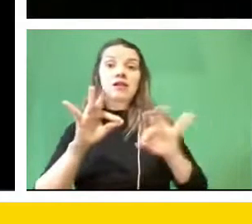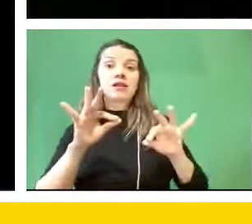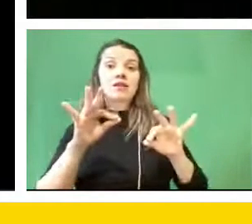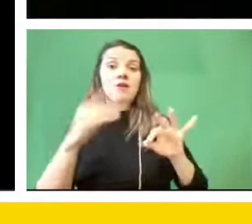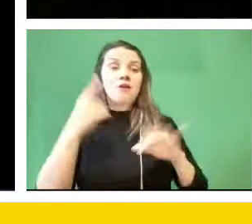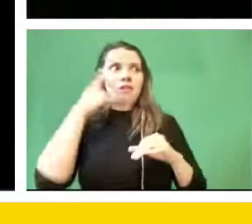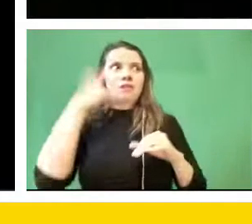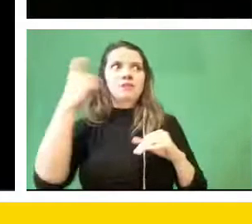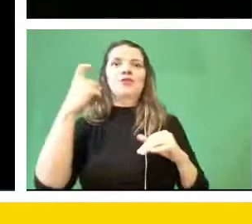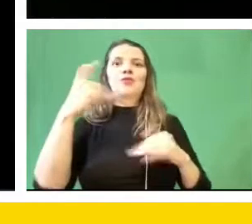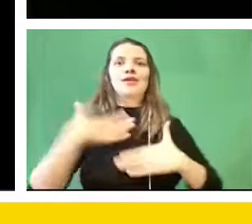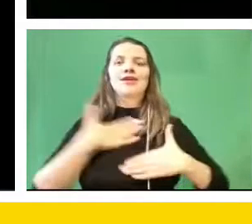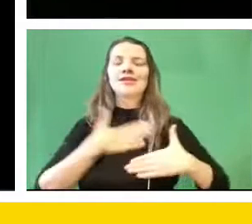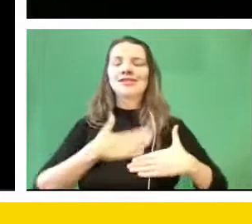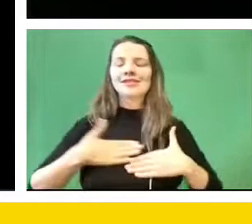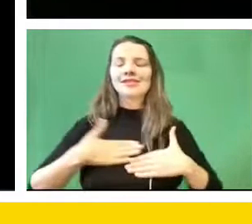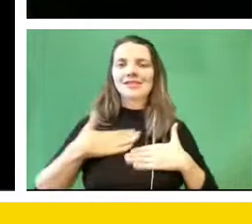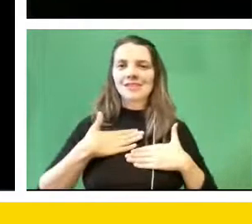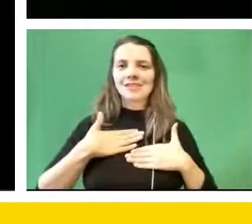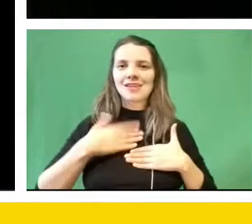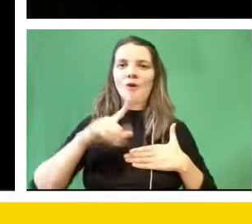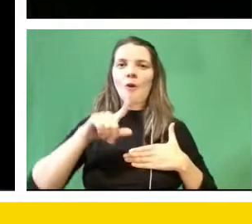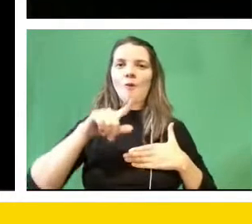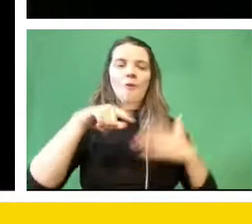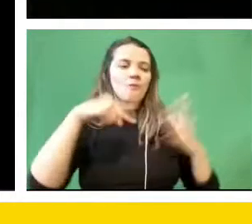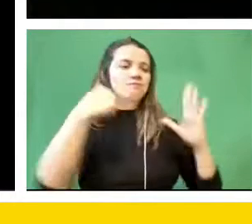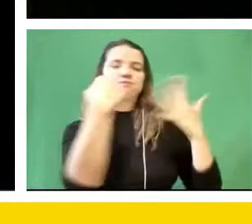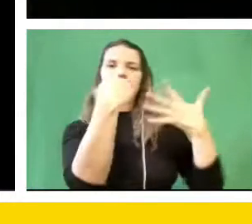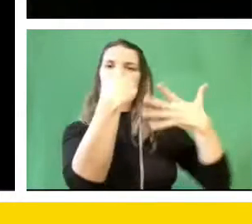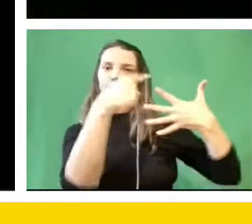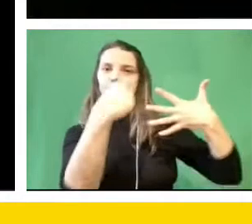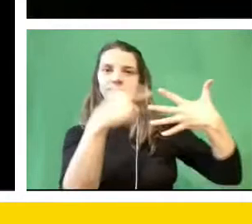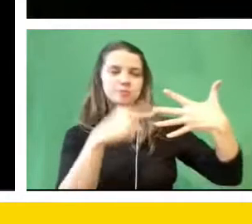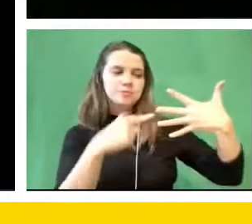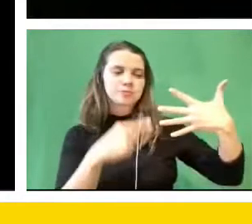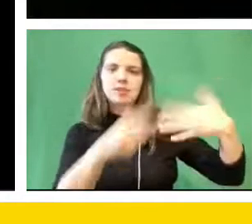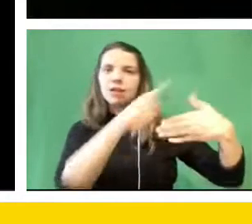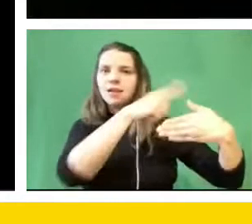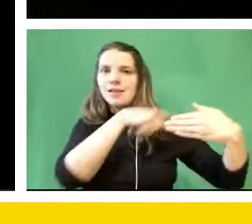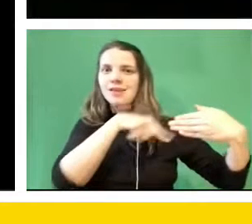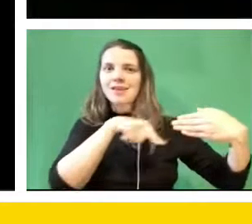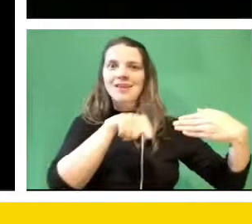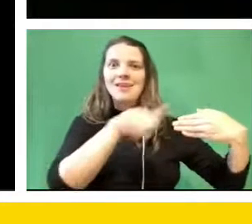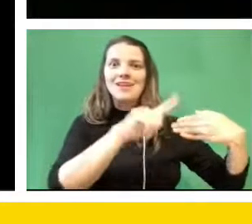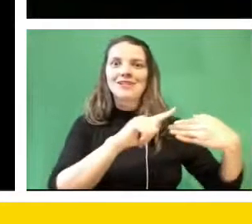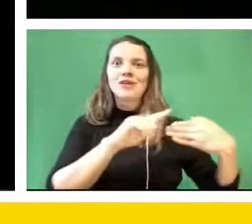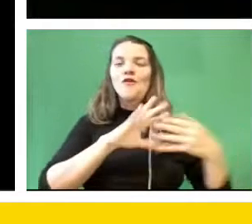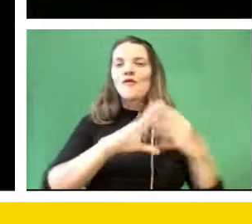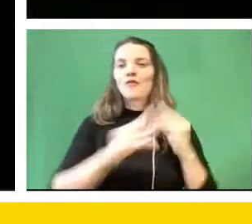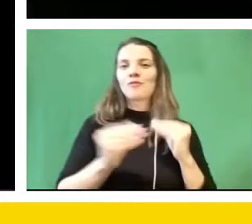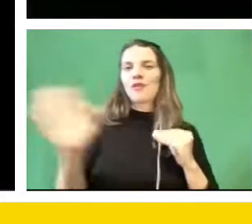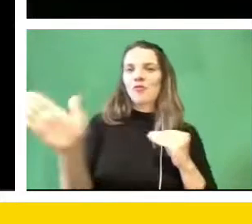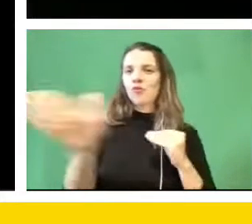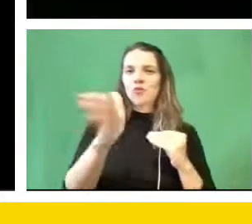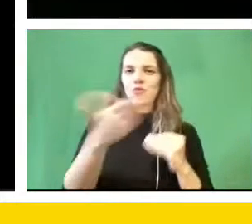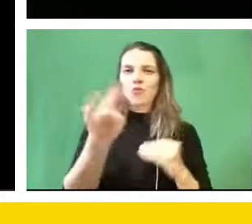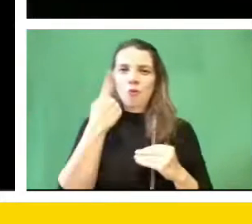perceptivos y catécticos. Digamos que de estos conceptos todos son muy utilizados. El único que quiero